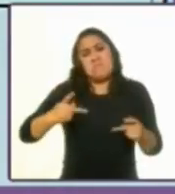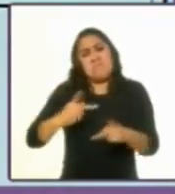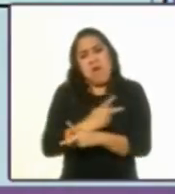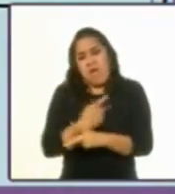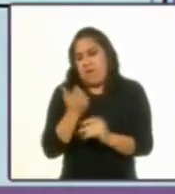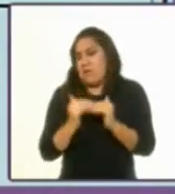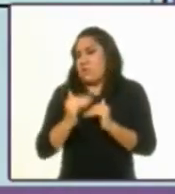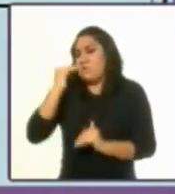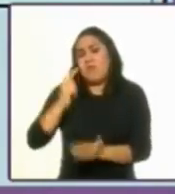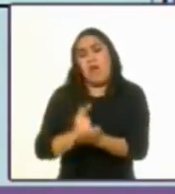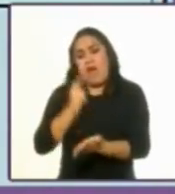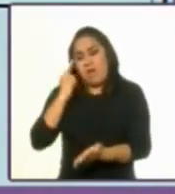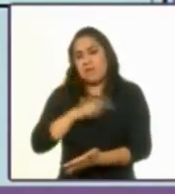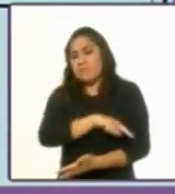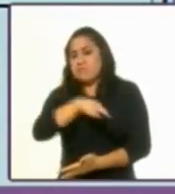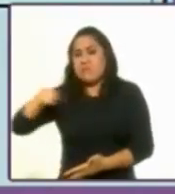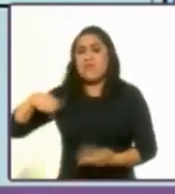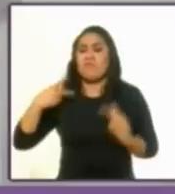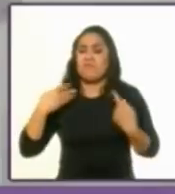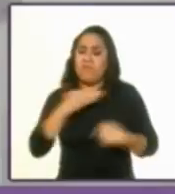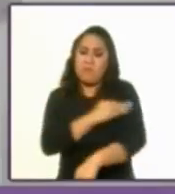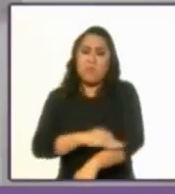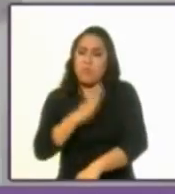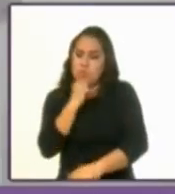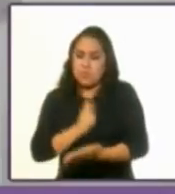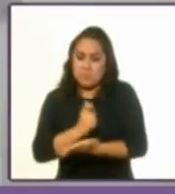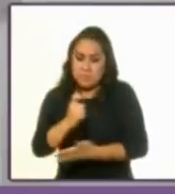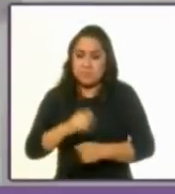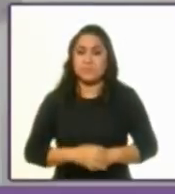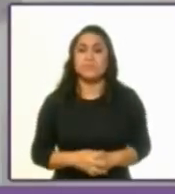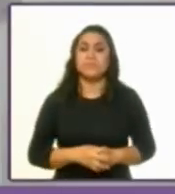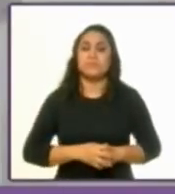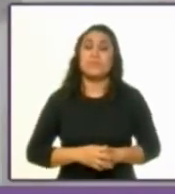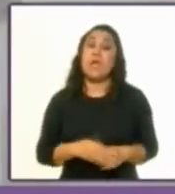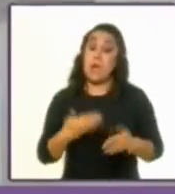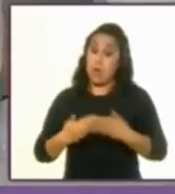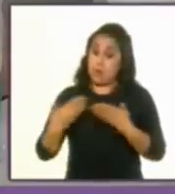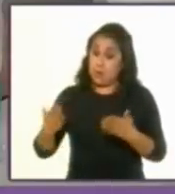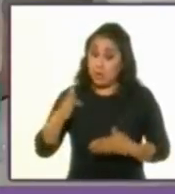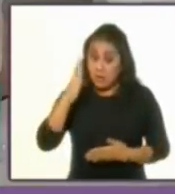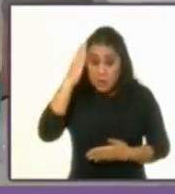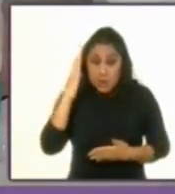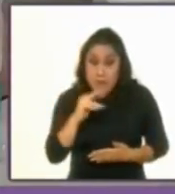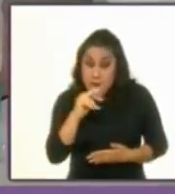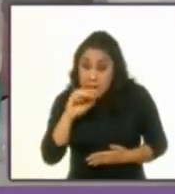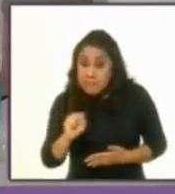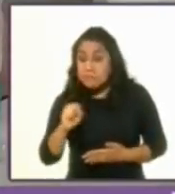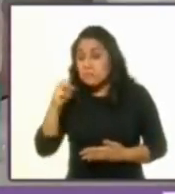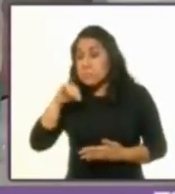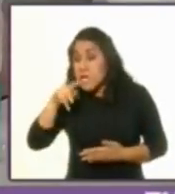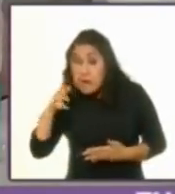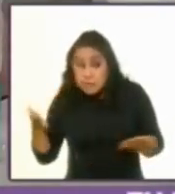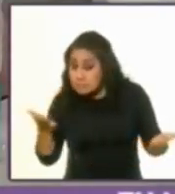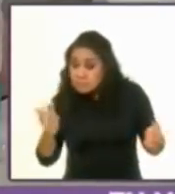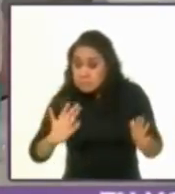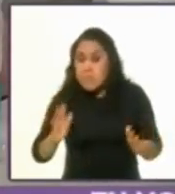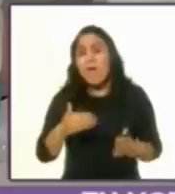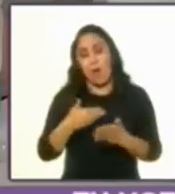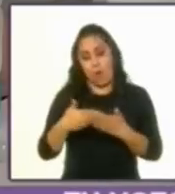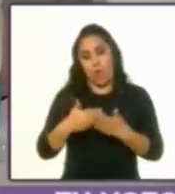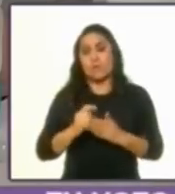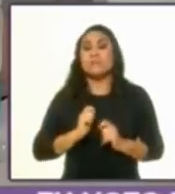economía familiar alguien quiere hacer uso de su derecho de réplica alejandra barrales o mikel arriola no entonces toca turno de su